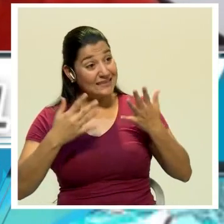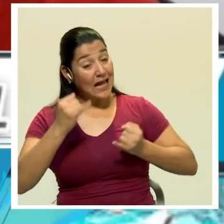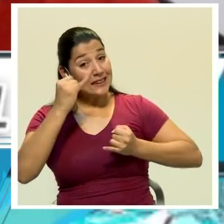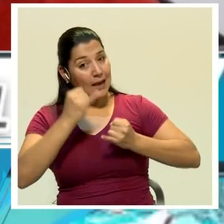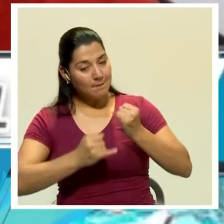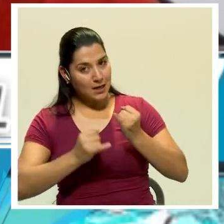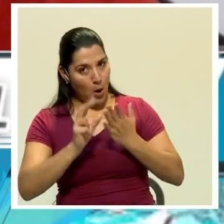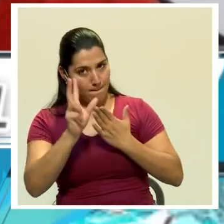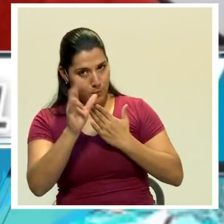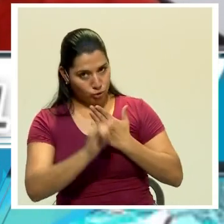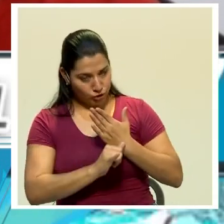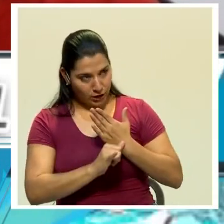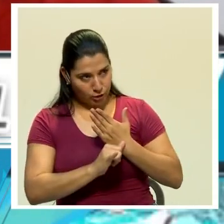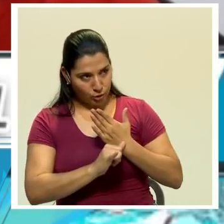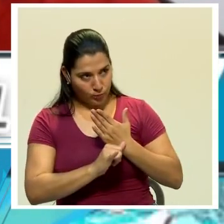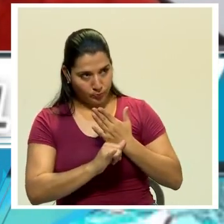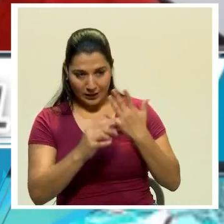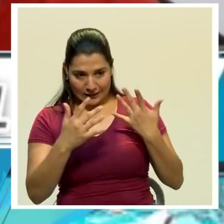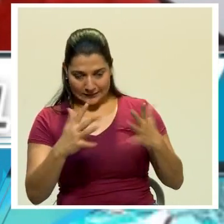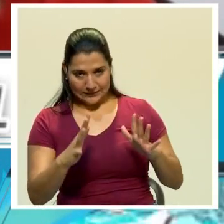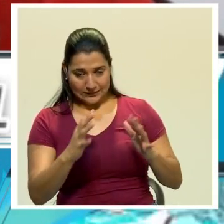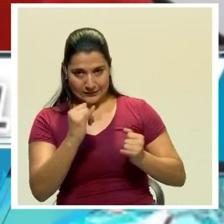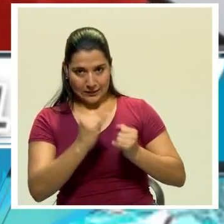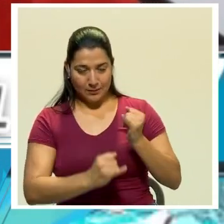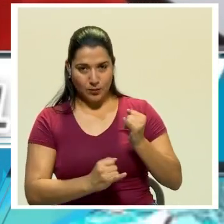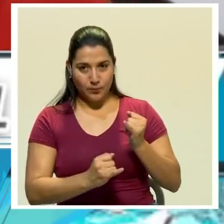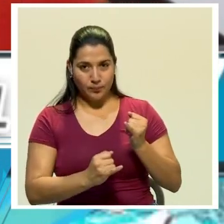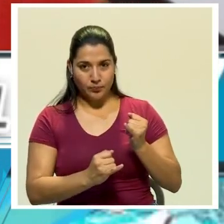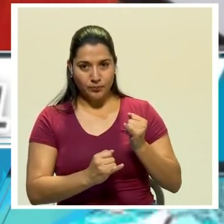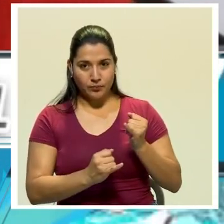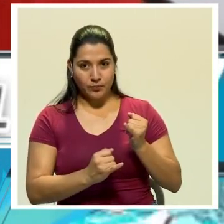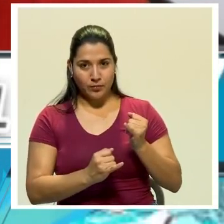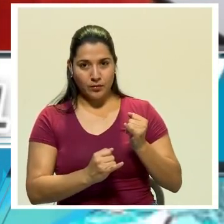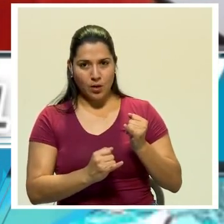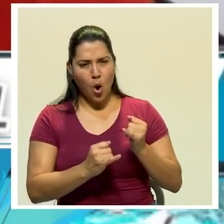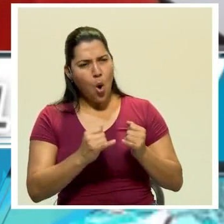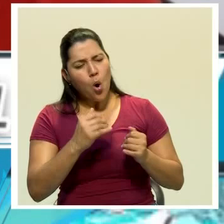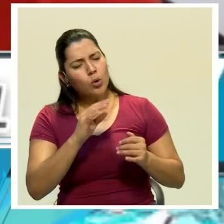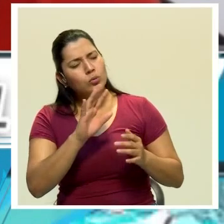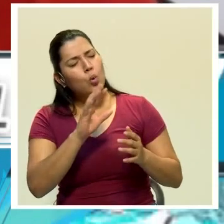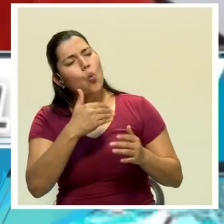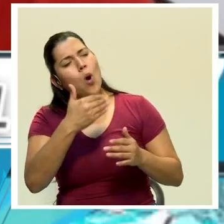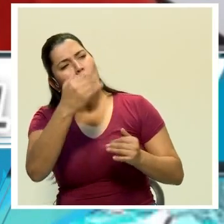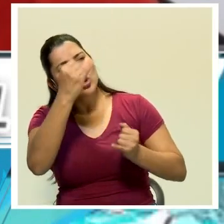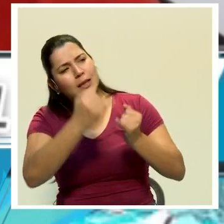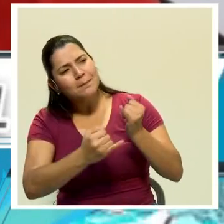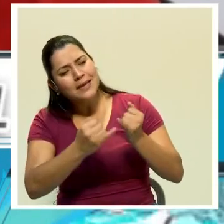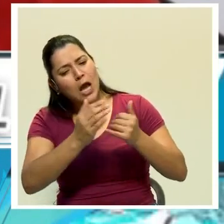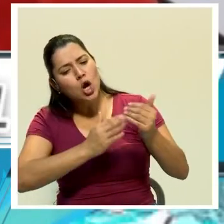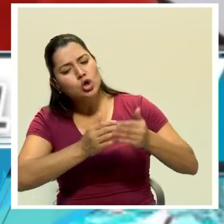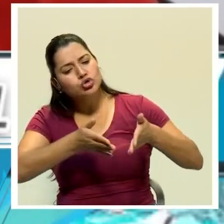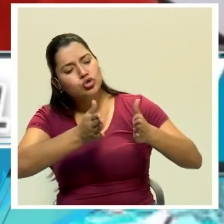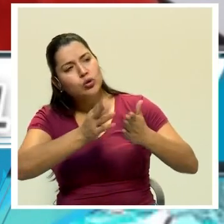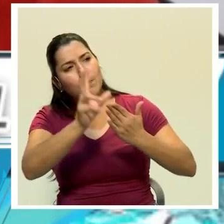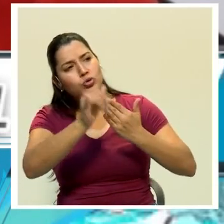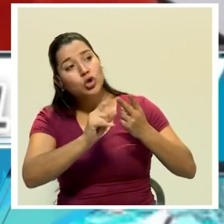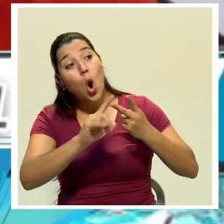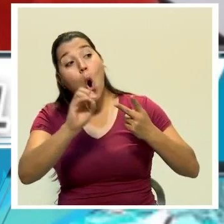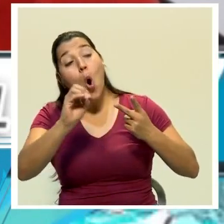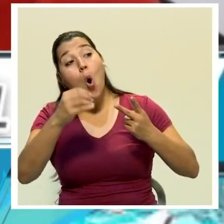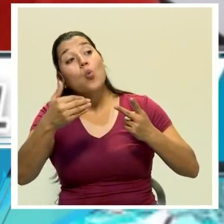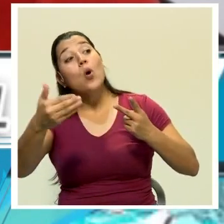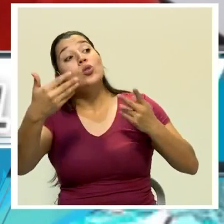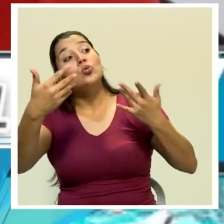o a partir del desembolso. Sí, a partir de la puesta en servicio del proyecto, es decir, cuando